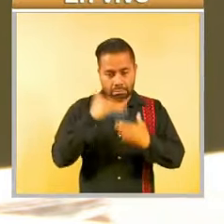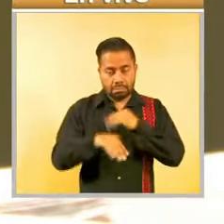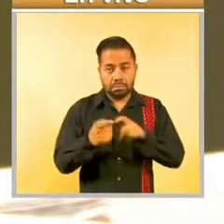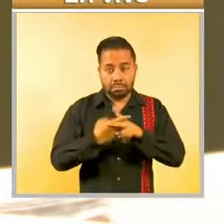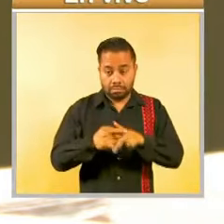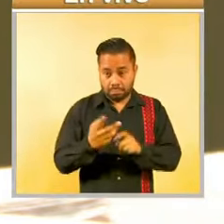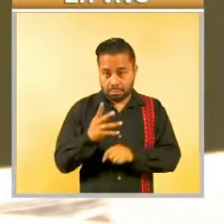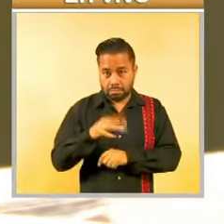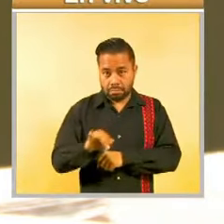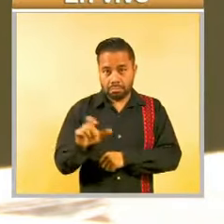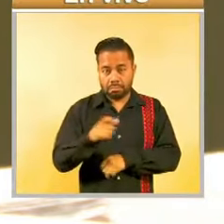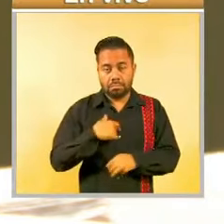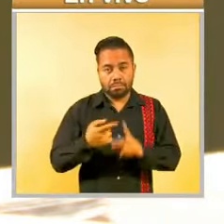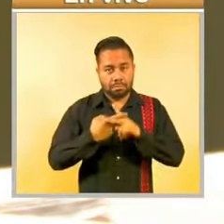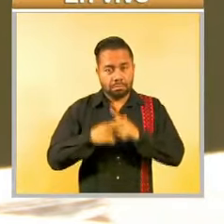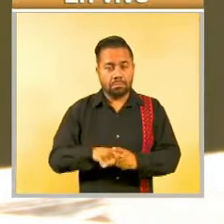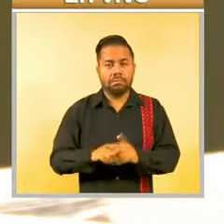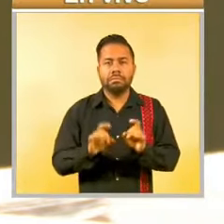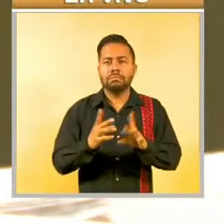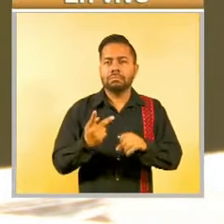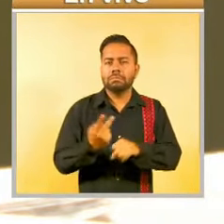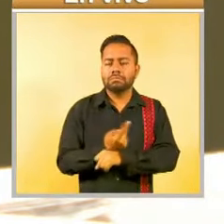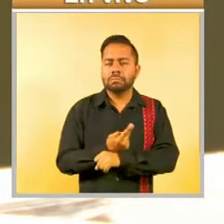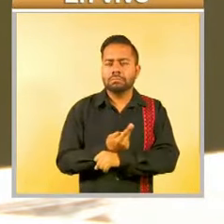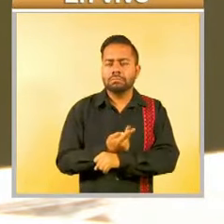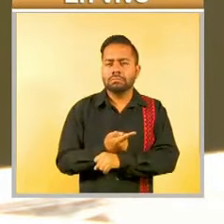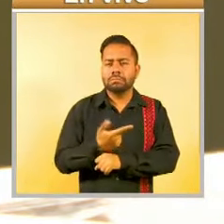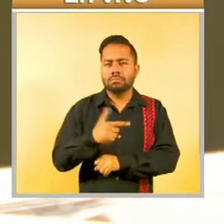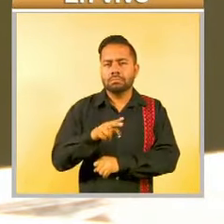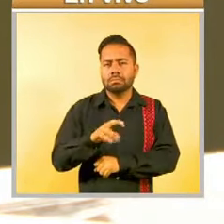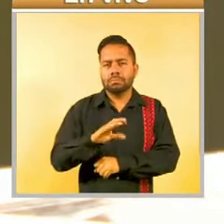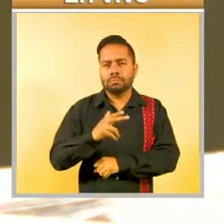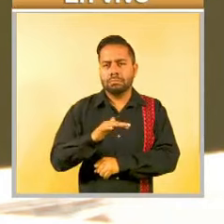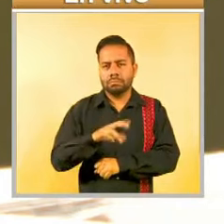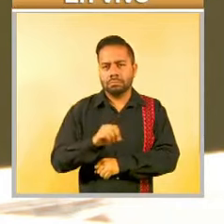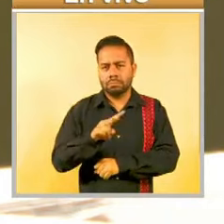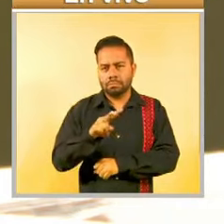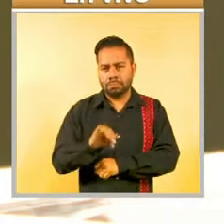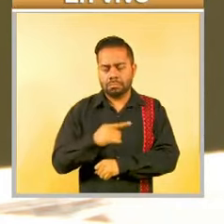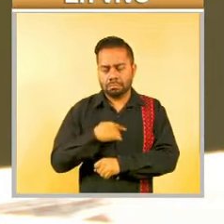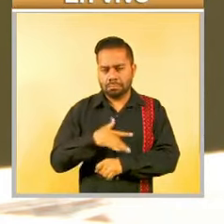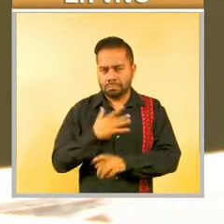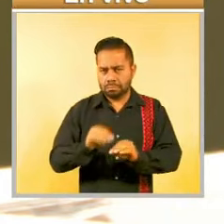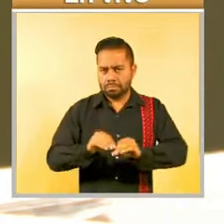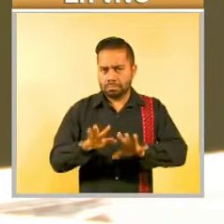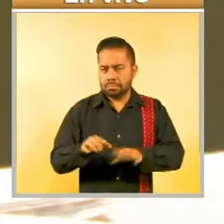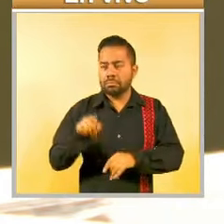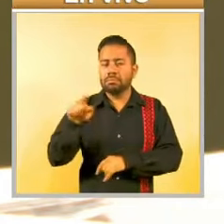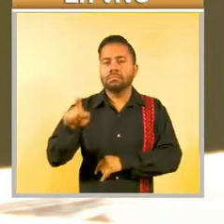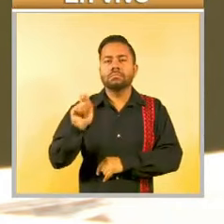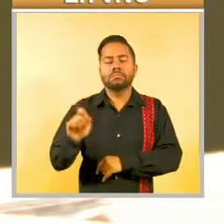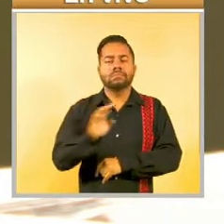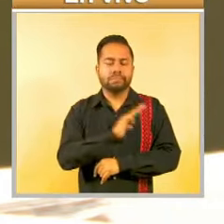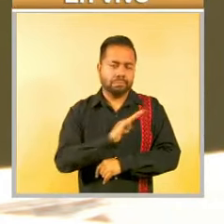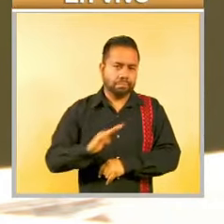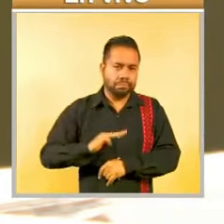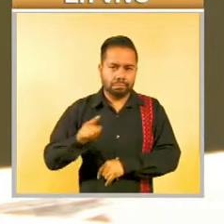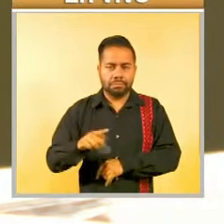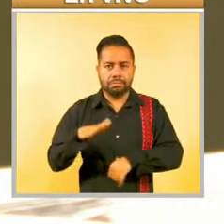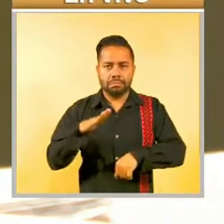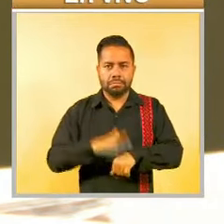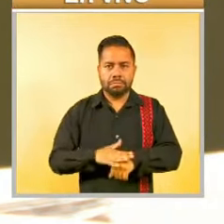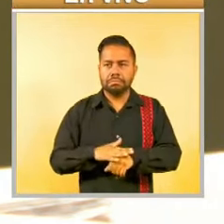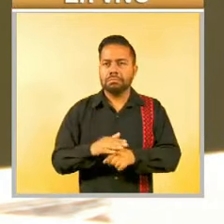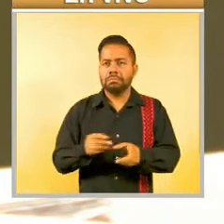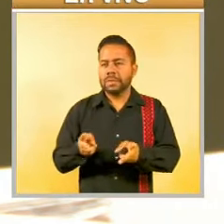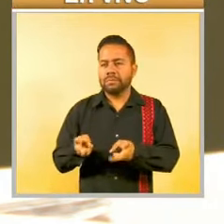parte es cuando empieza a ver cuando el caso el caso wikov que a mí me queda claro wiik vii es uno de los municipios que tiene tomas